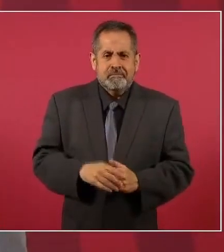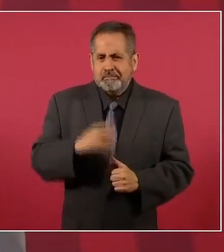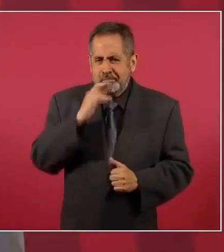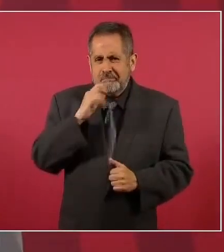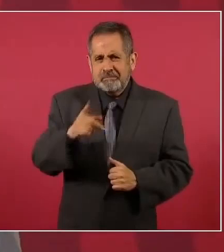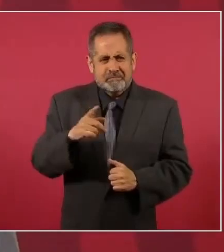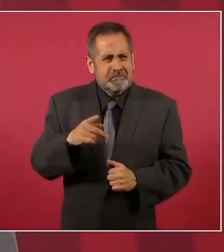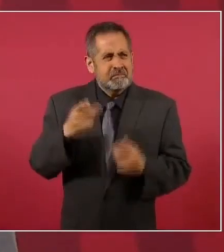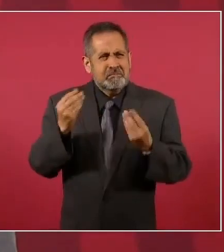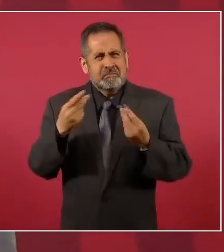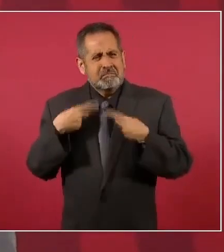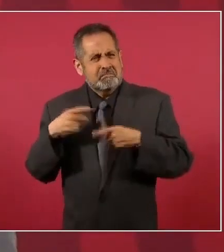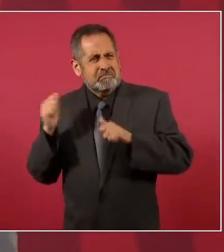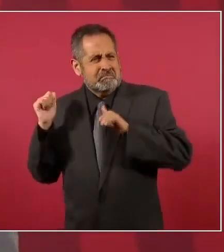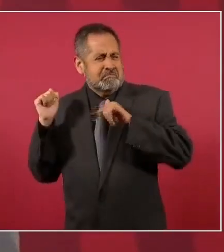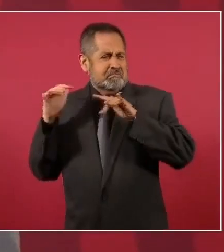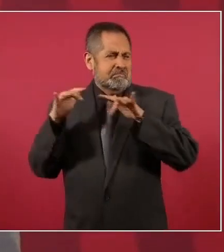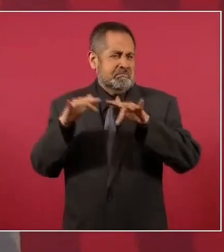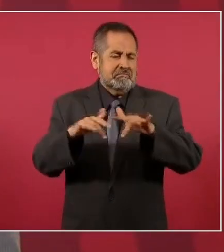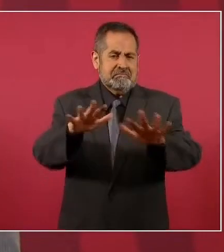Queremos ir muchos.